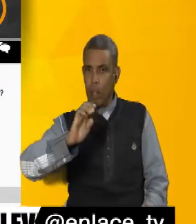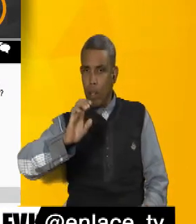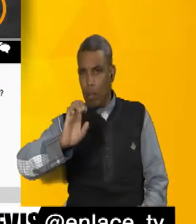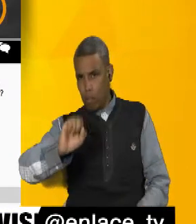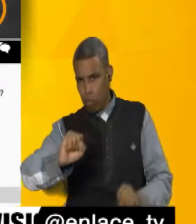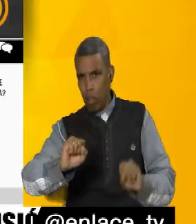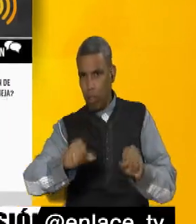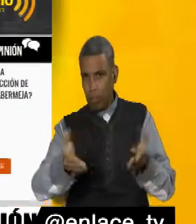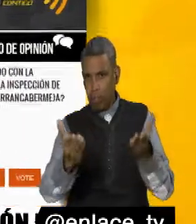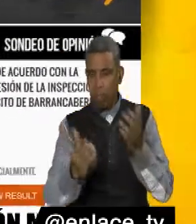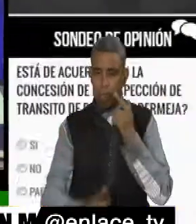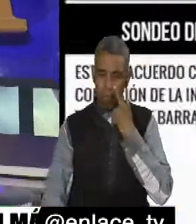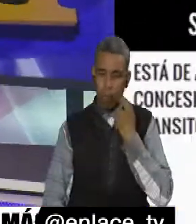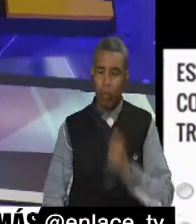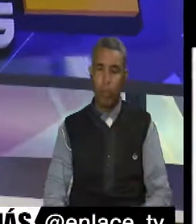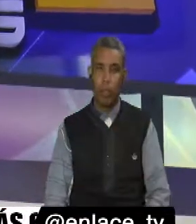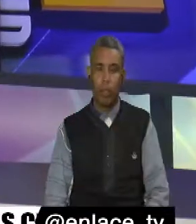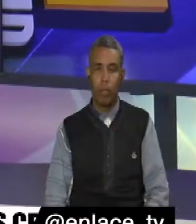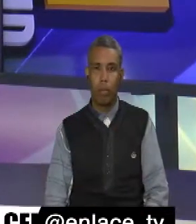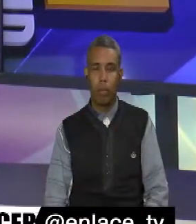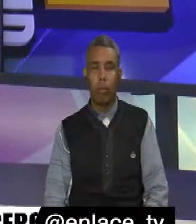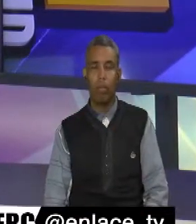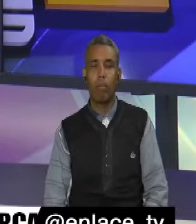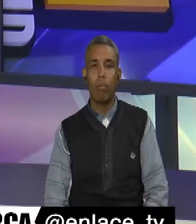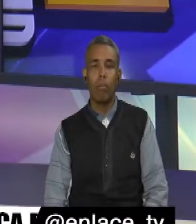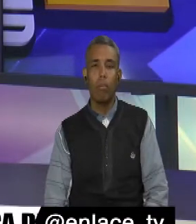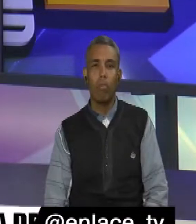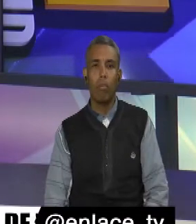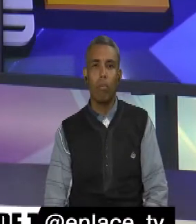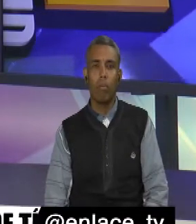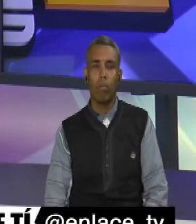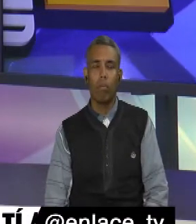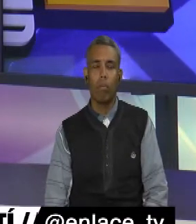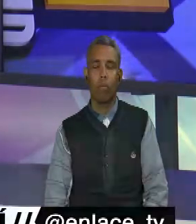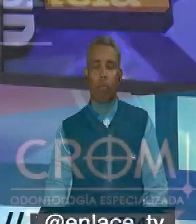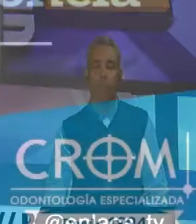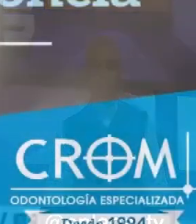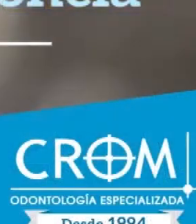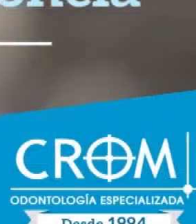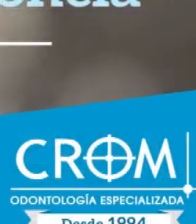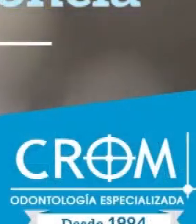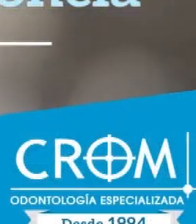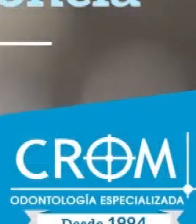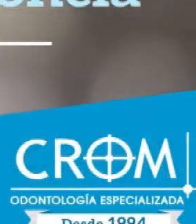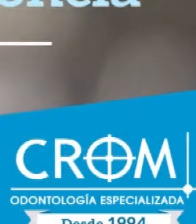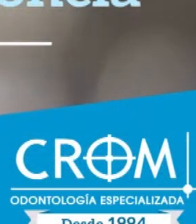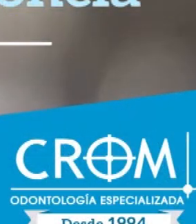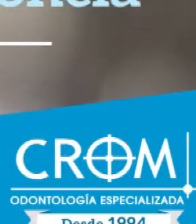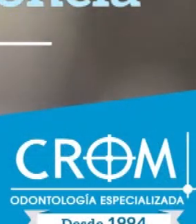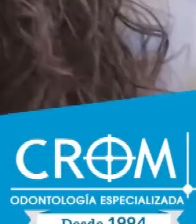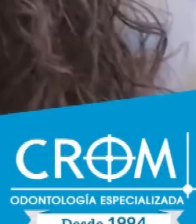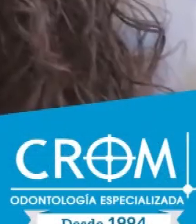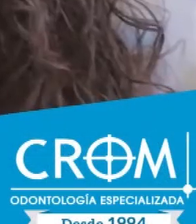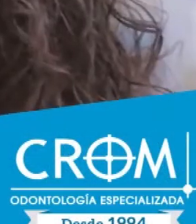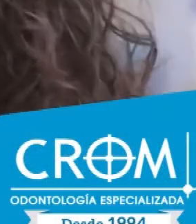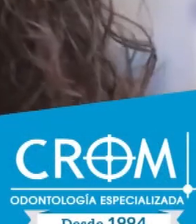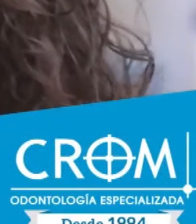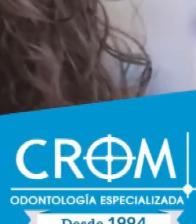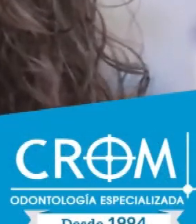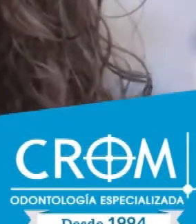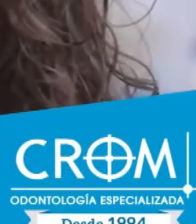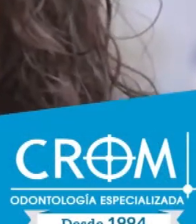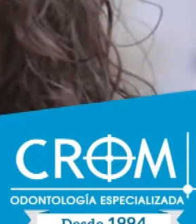www.enlacetelevisión.com. Visítenos. Y si quieres que no se te note tu ortodoncia, los brackets transparentes son para ti. Más estética